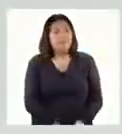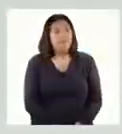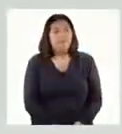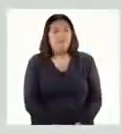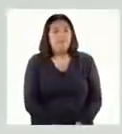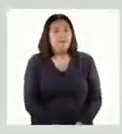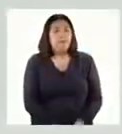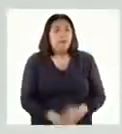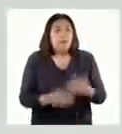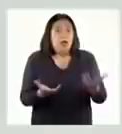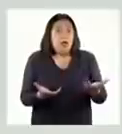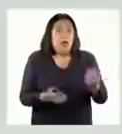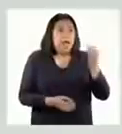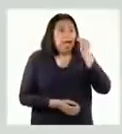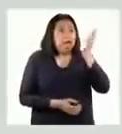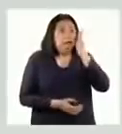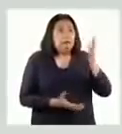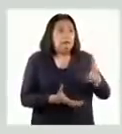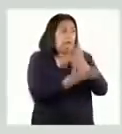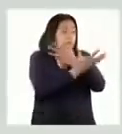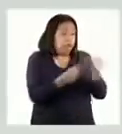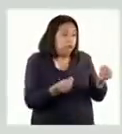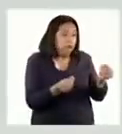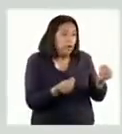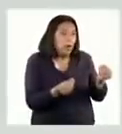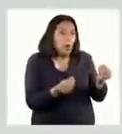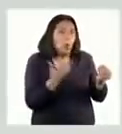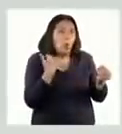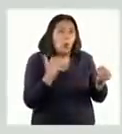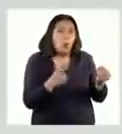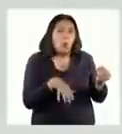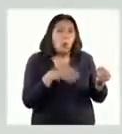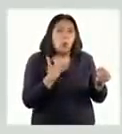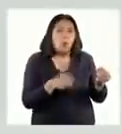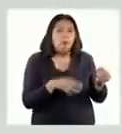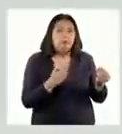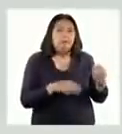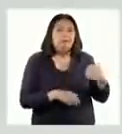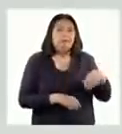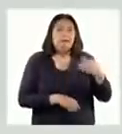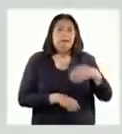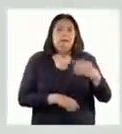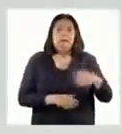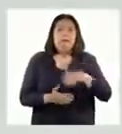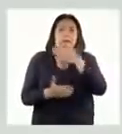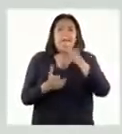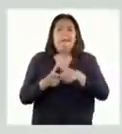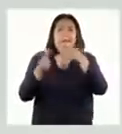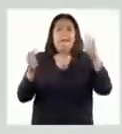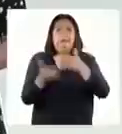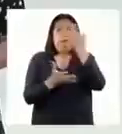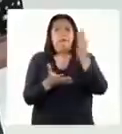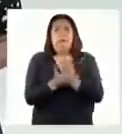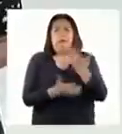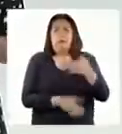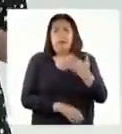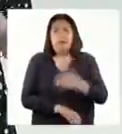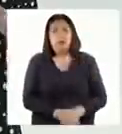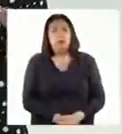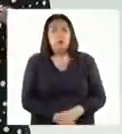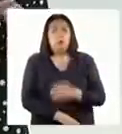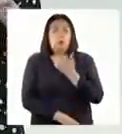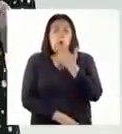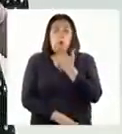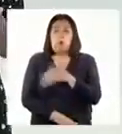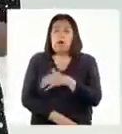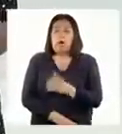rápidamente. Si las abejas desaparecen, probablemente estaremos en graves problemas.